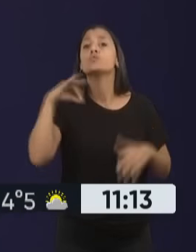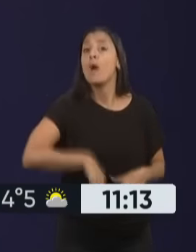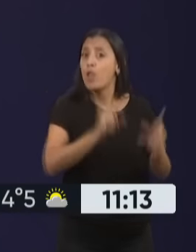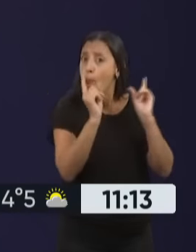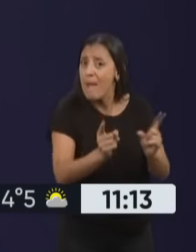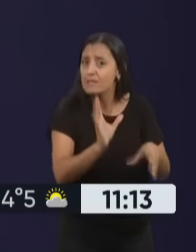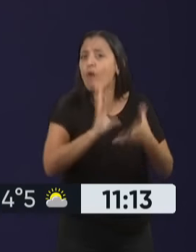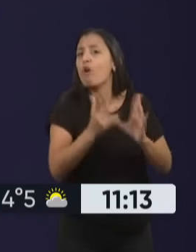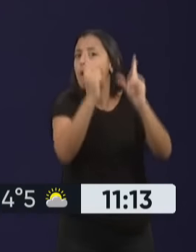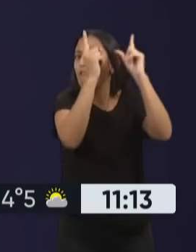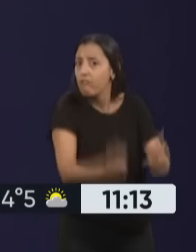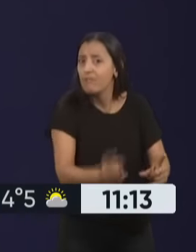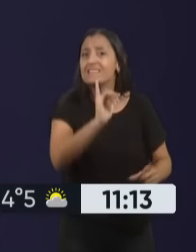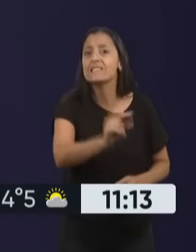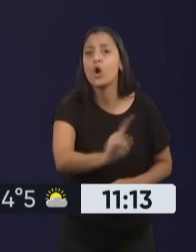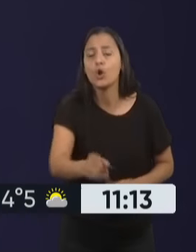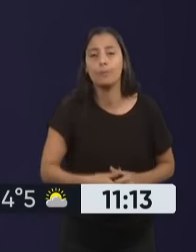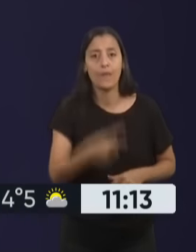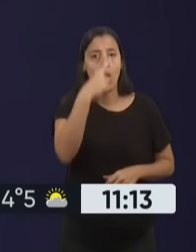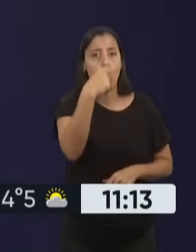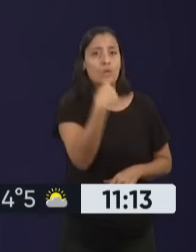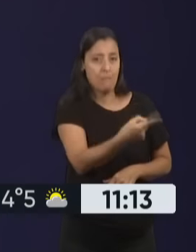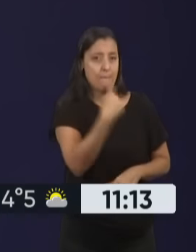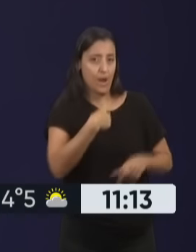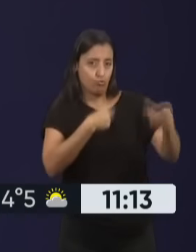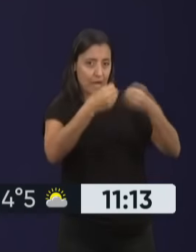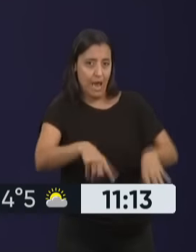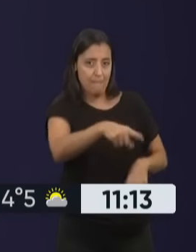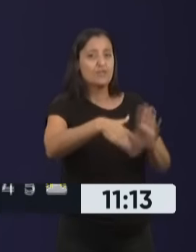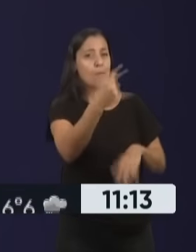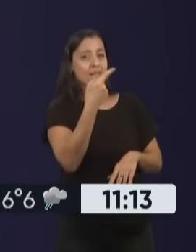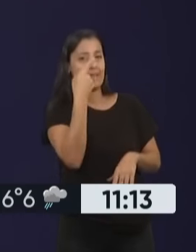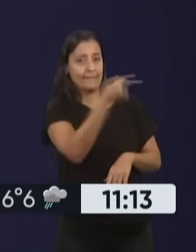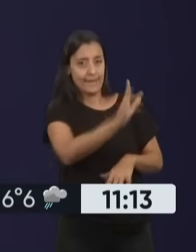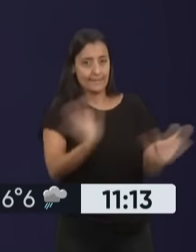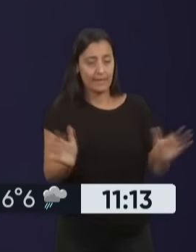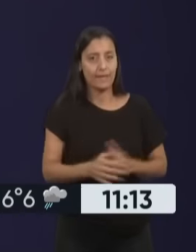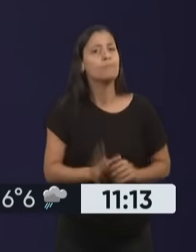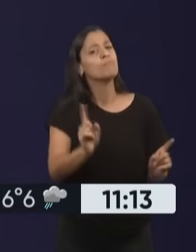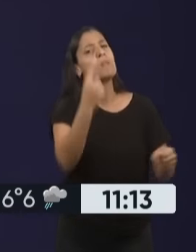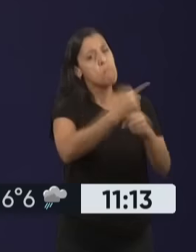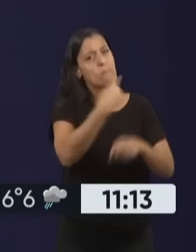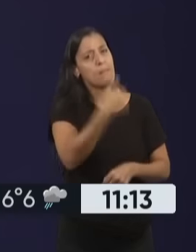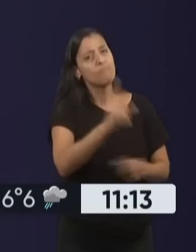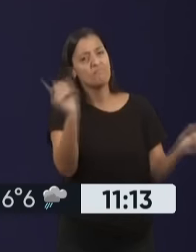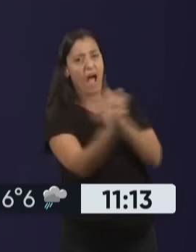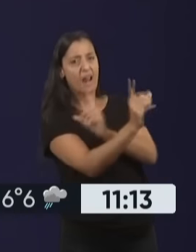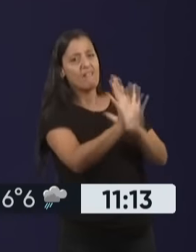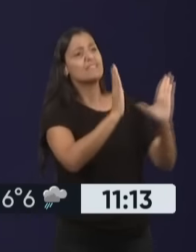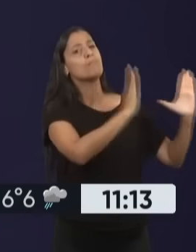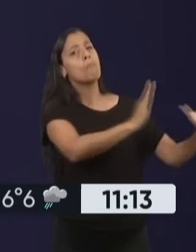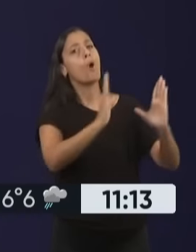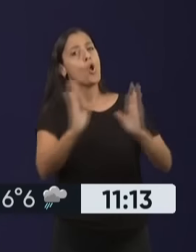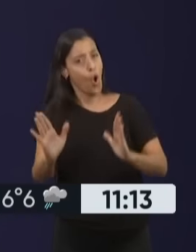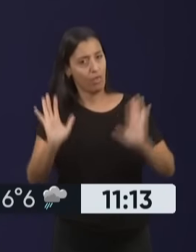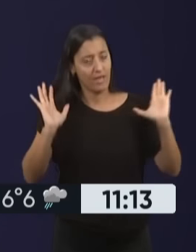eh Bueno empiezo por el final que me parece la parte más interesante porque no arrancamos con la primera parte vamos a ser ordenados una vez